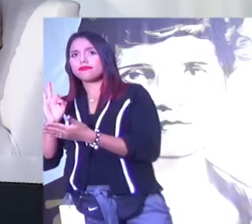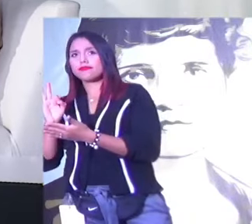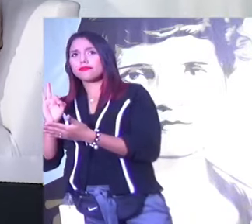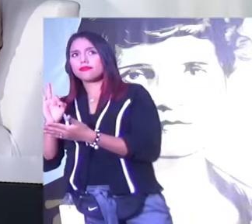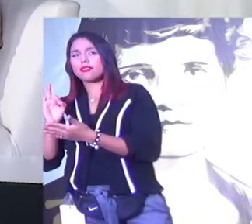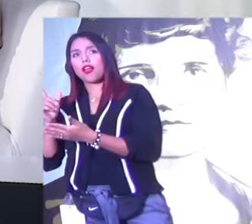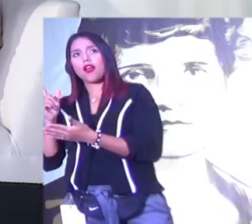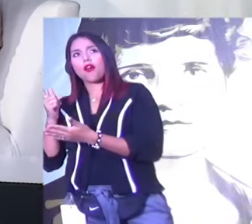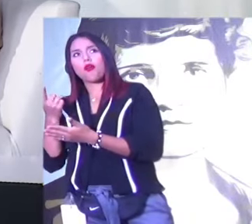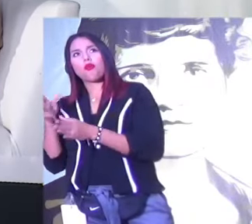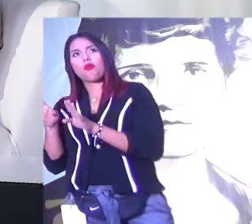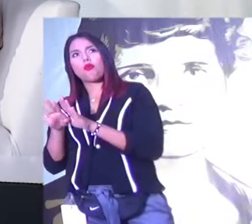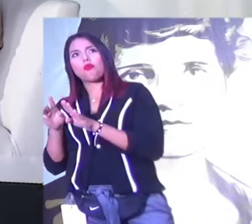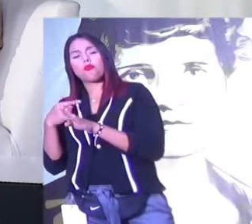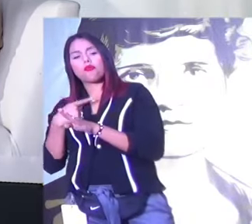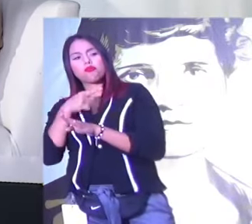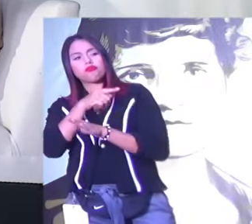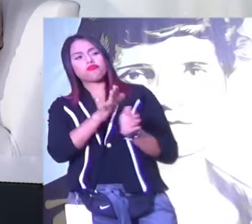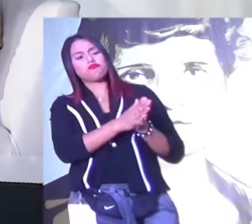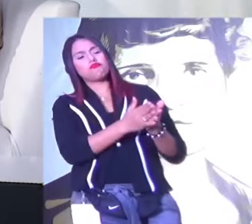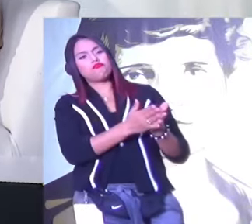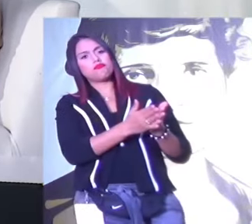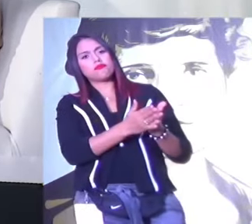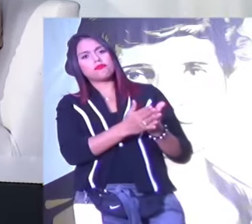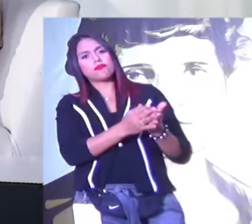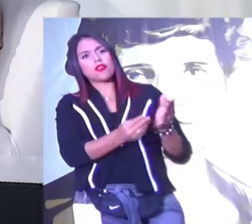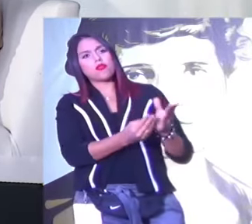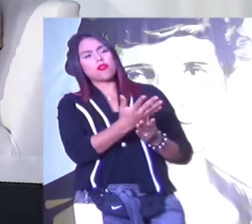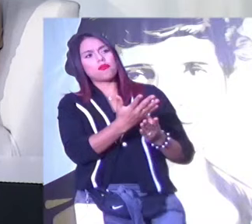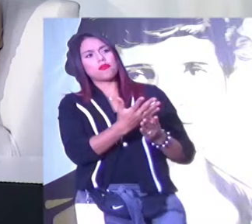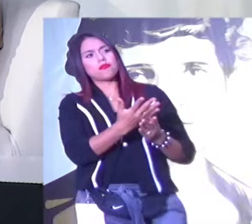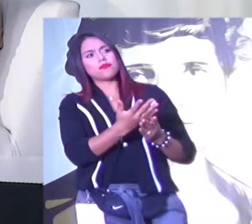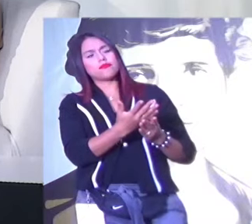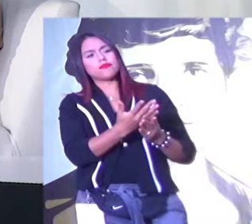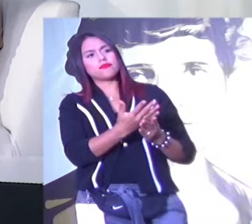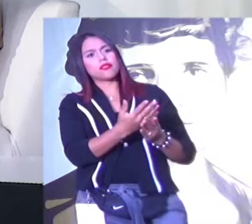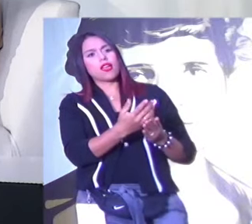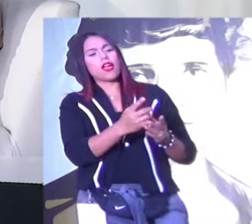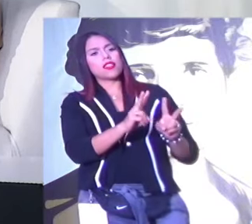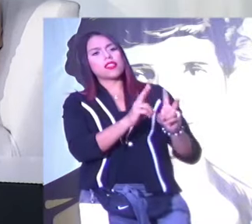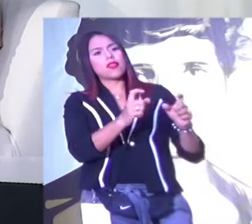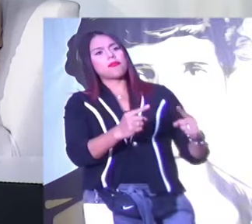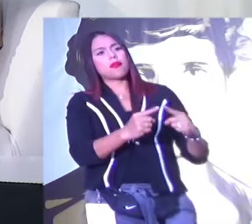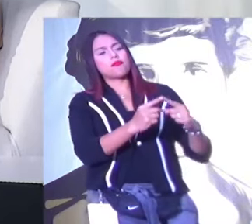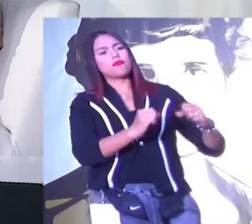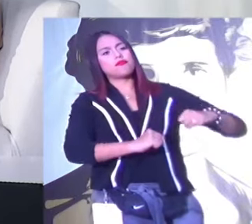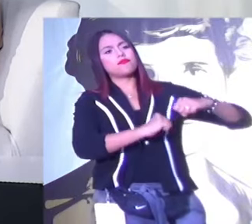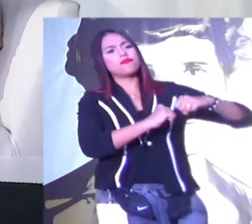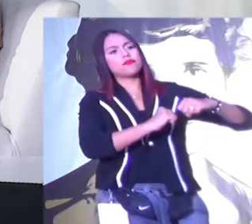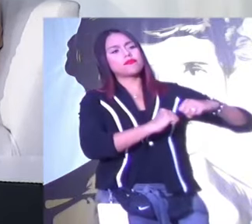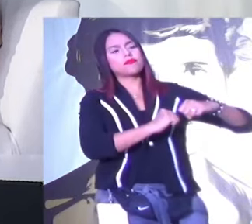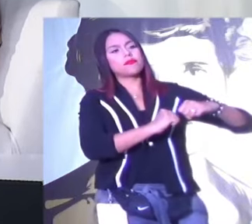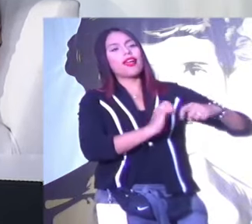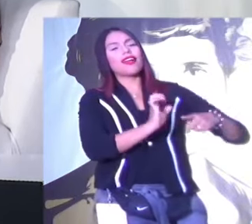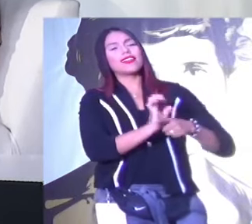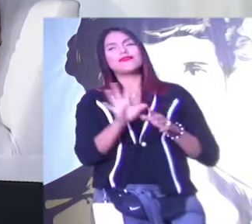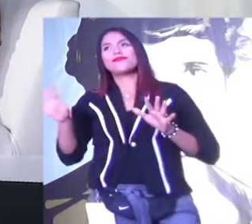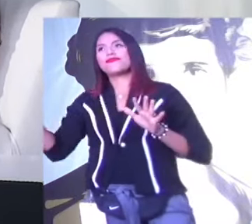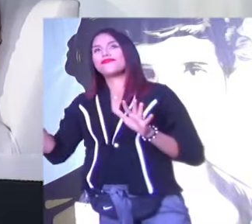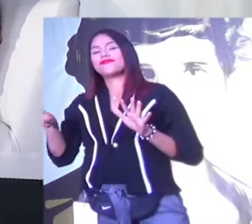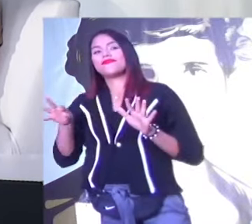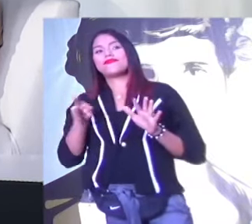podría también o hacer algo parecido en la Misa Fronteriza, por ejemplo. Y dije, no, pues lo mejor lo traspaso literalmente y pongo